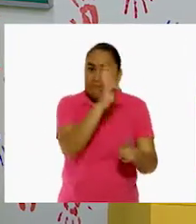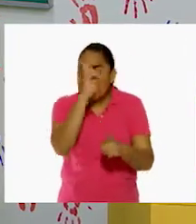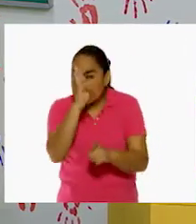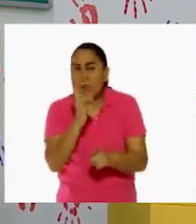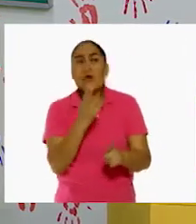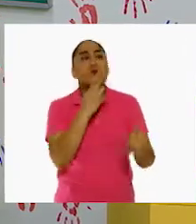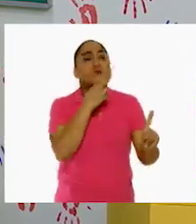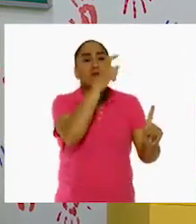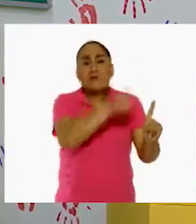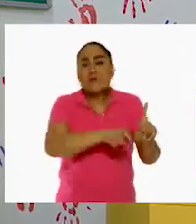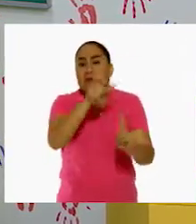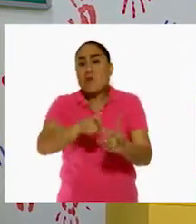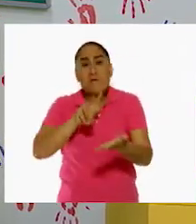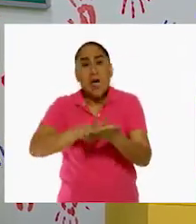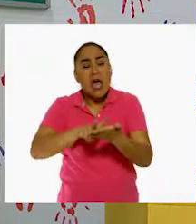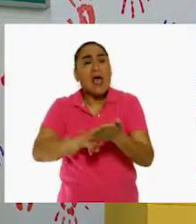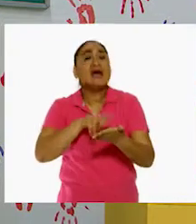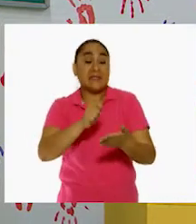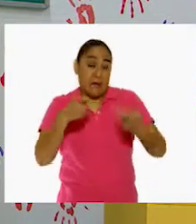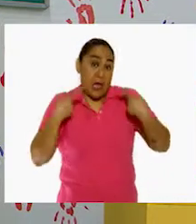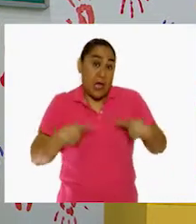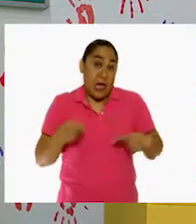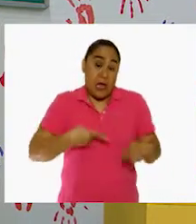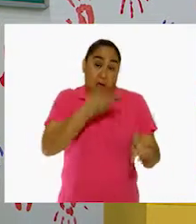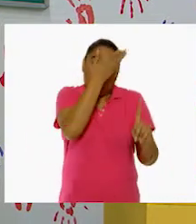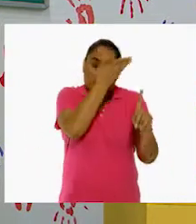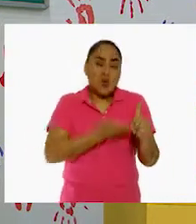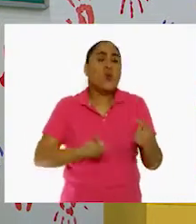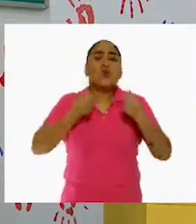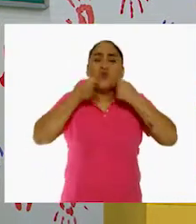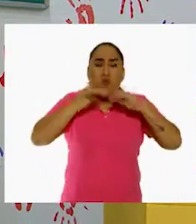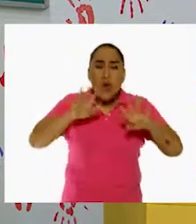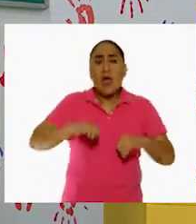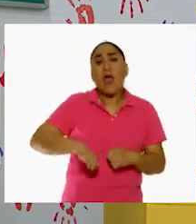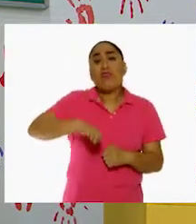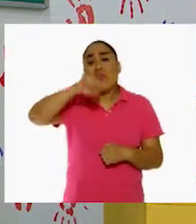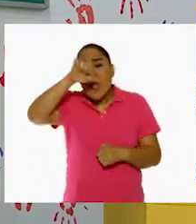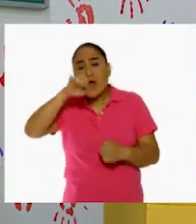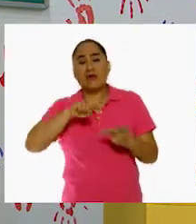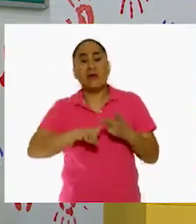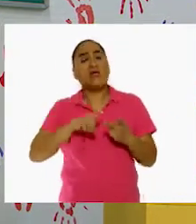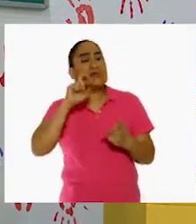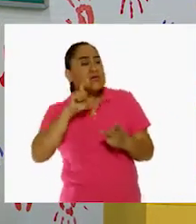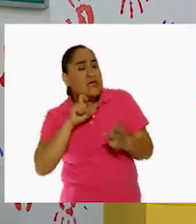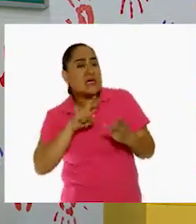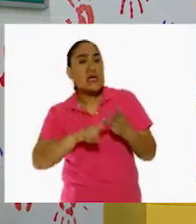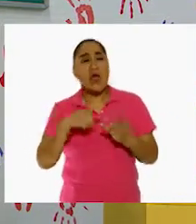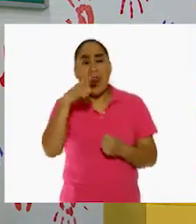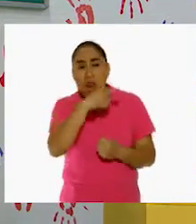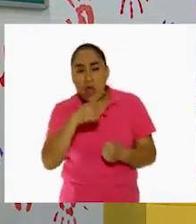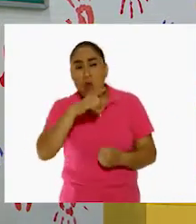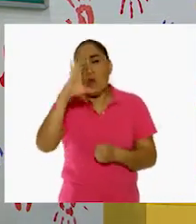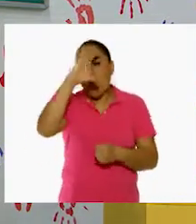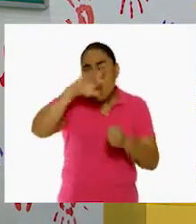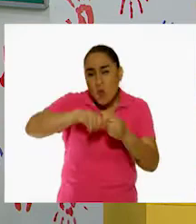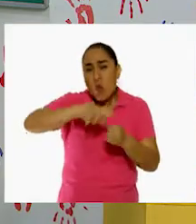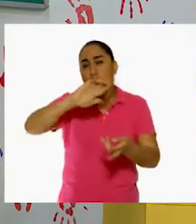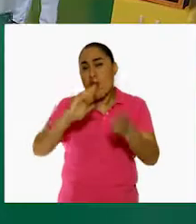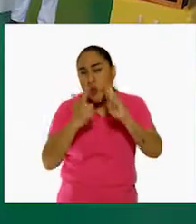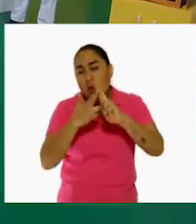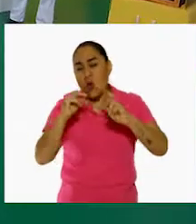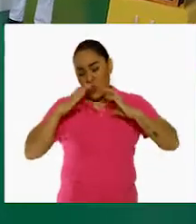valoradas por el simple hecho de ser personas, sin importar nuestra edad, sexo, lengua, cultura, religión o hasta condición